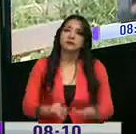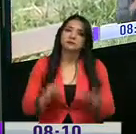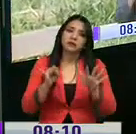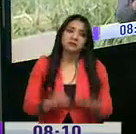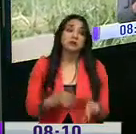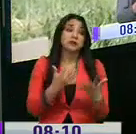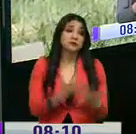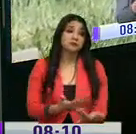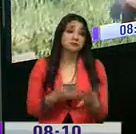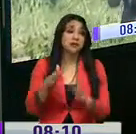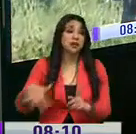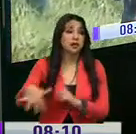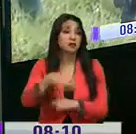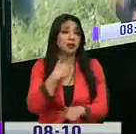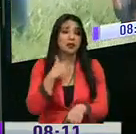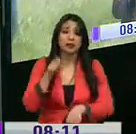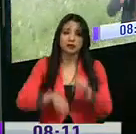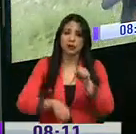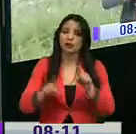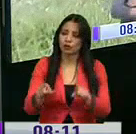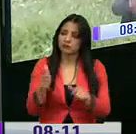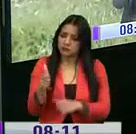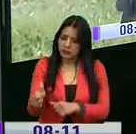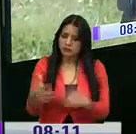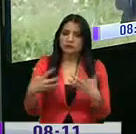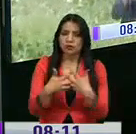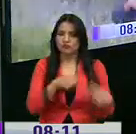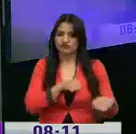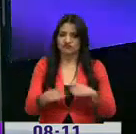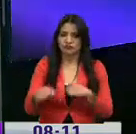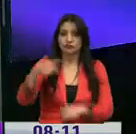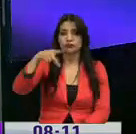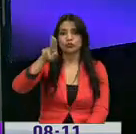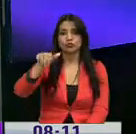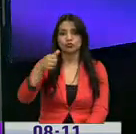del parque esté en malas condiciones. Y a propósito, en Pusuquí,